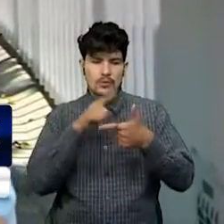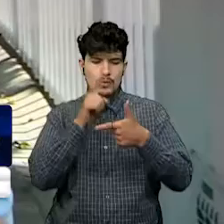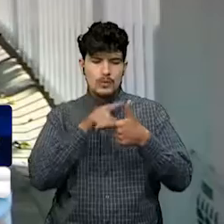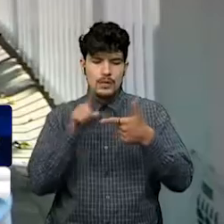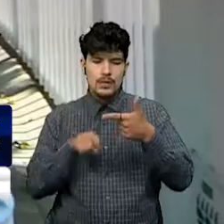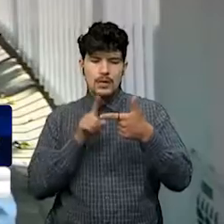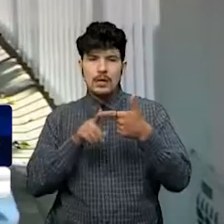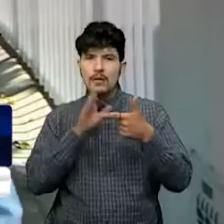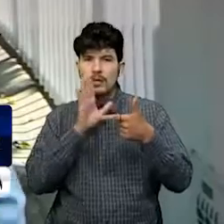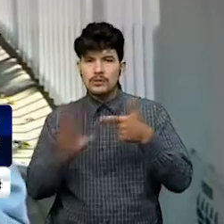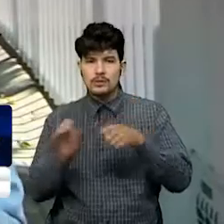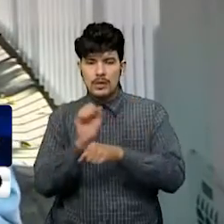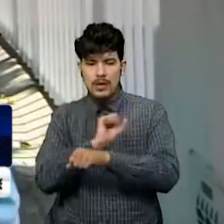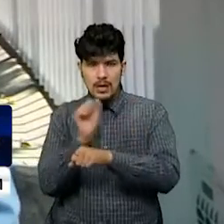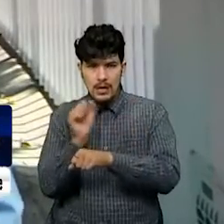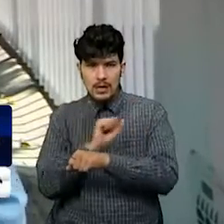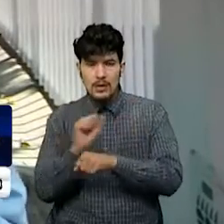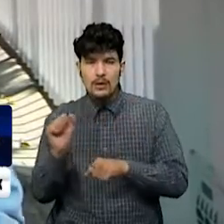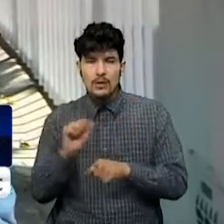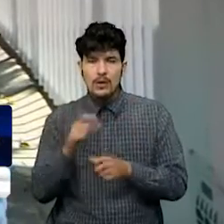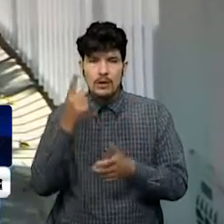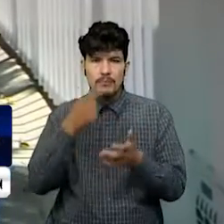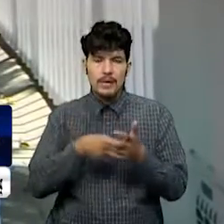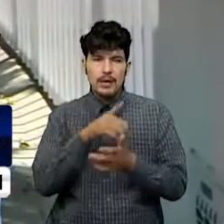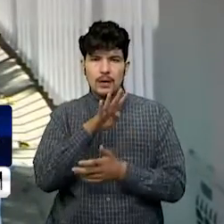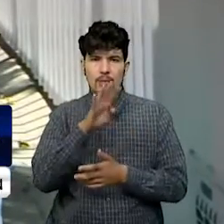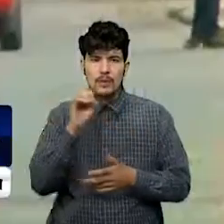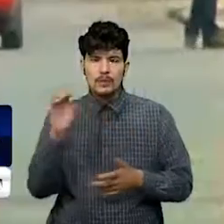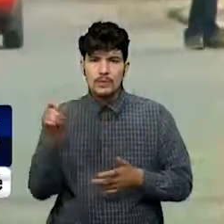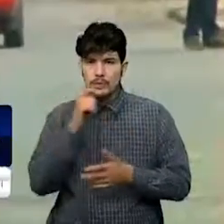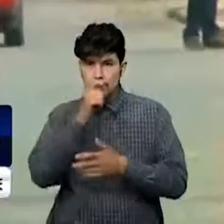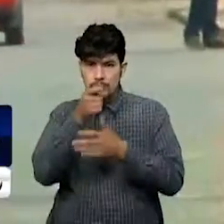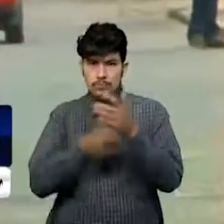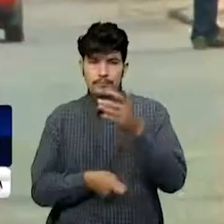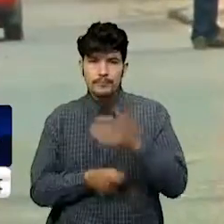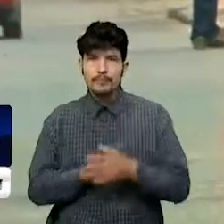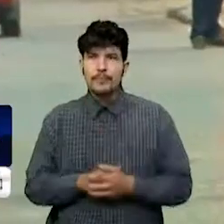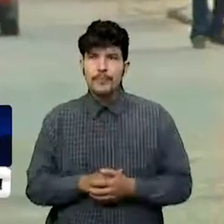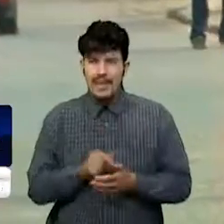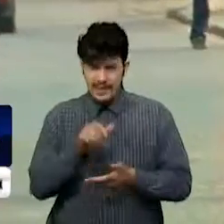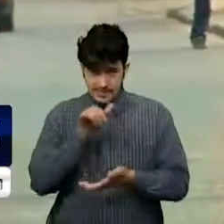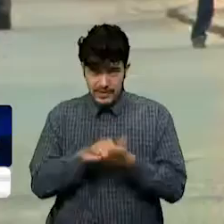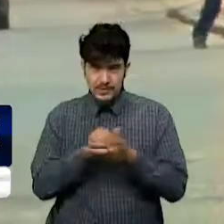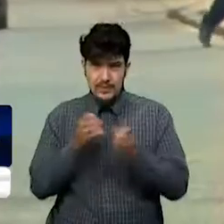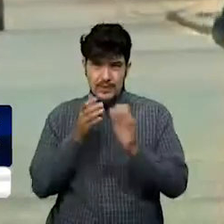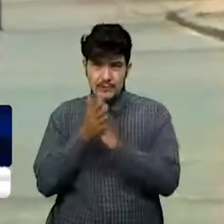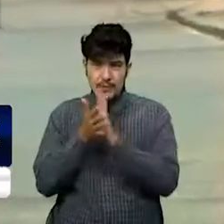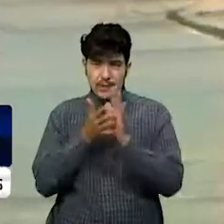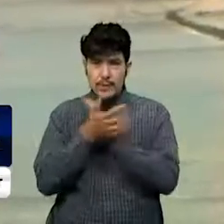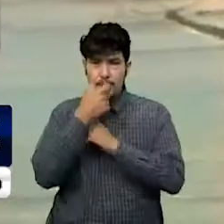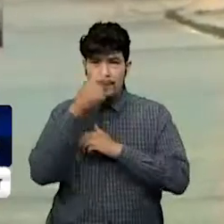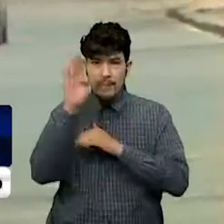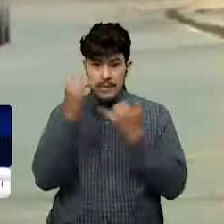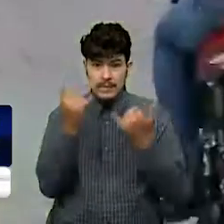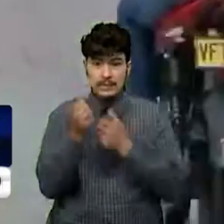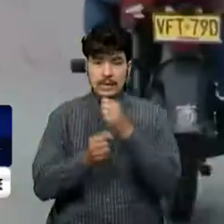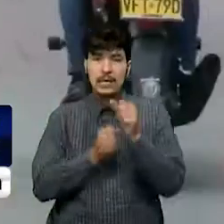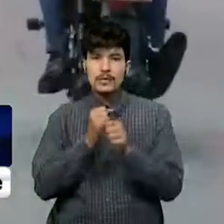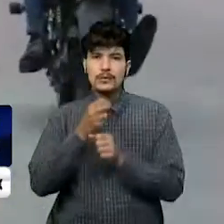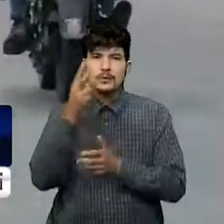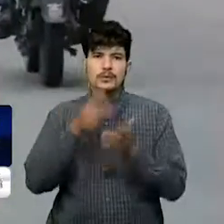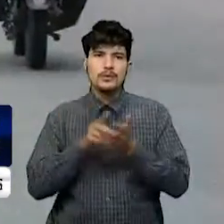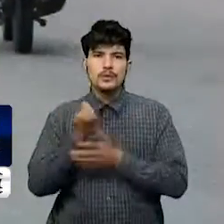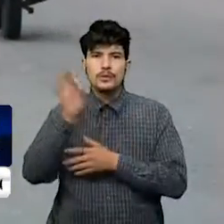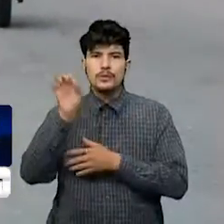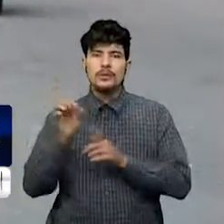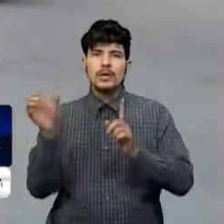dos tenemos a los automóviles, que tenemos 1.400 comparendos. Siguiendo con ese mismo informe, para este 2018 se han encontrado